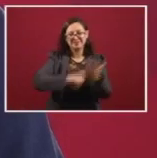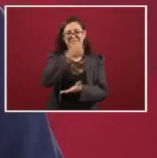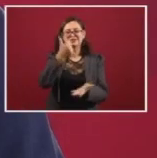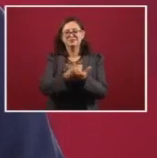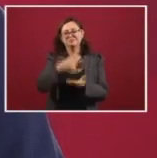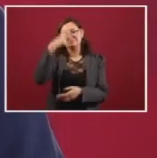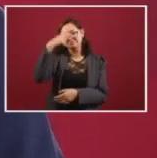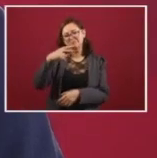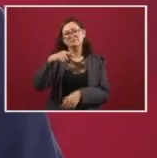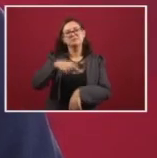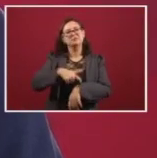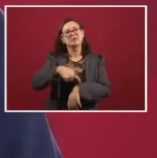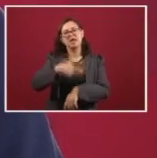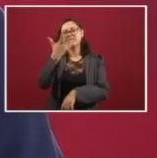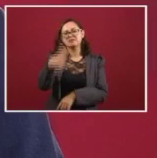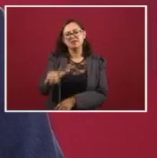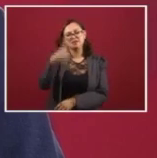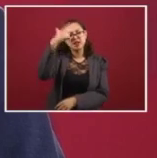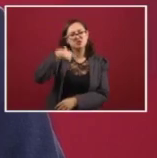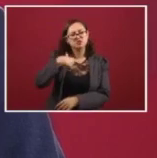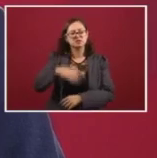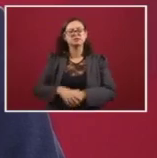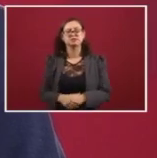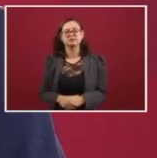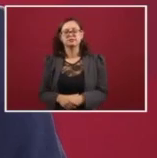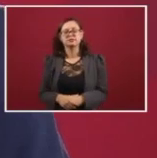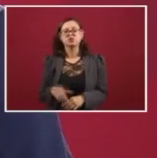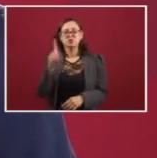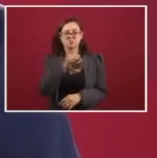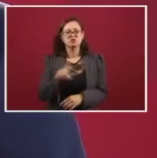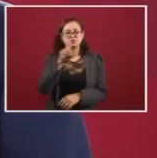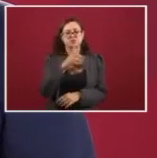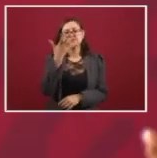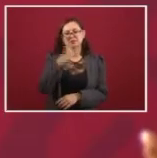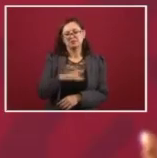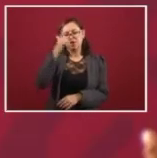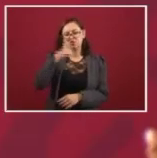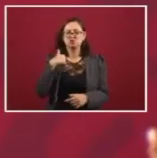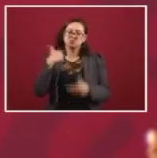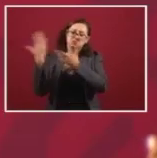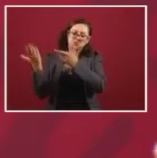a las 10 de la noche. Por eso